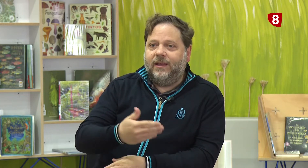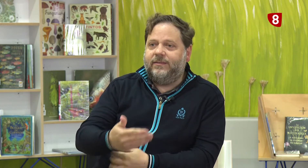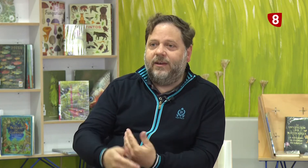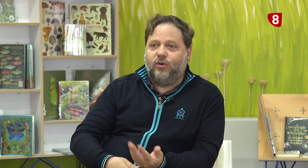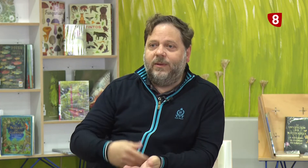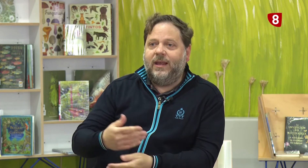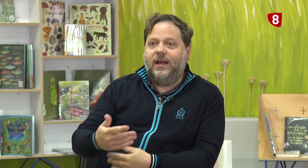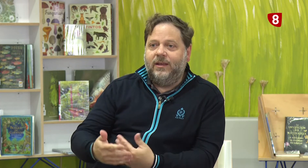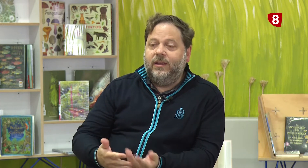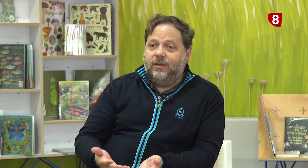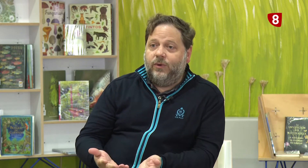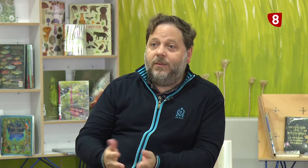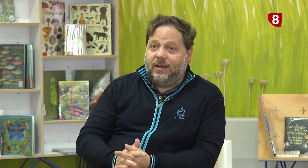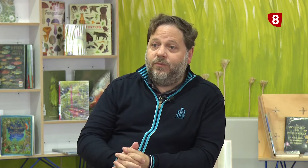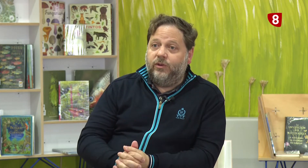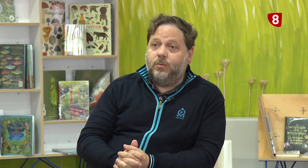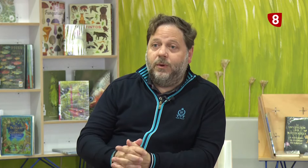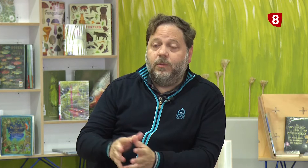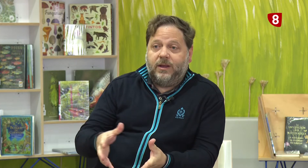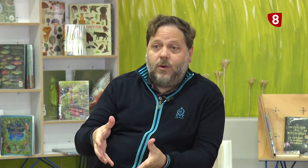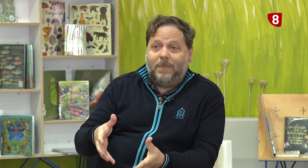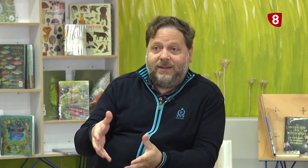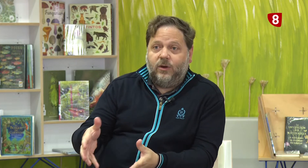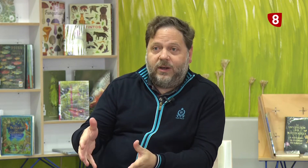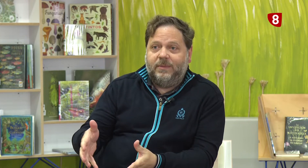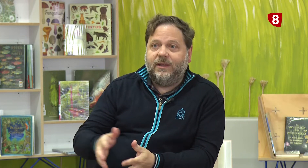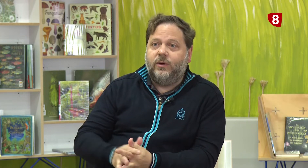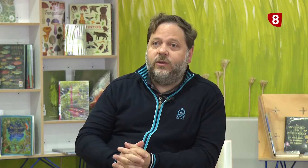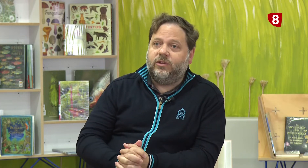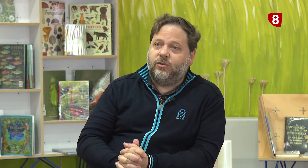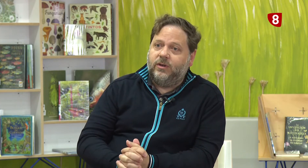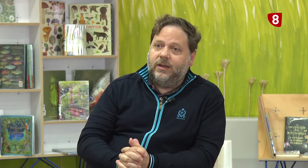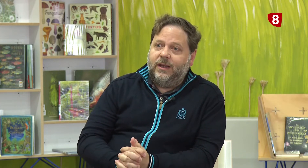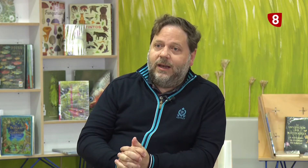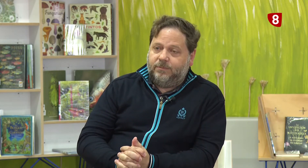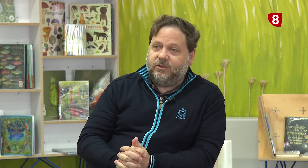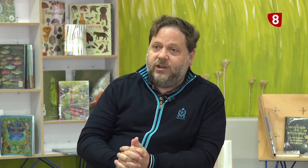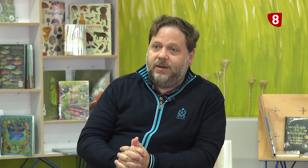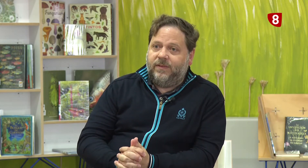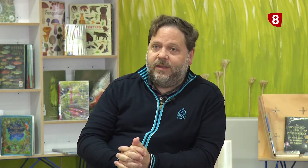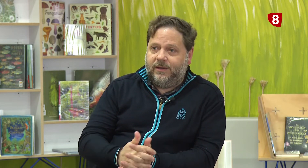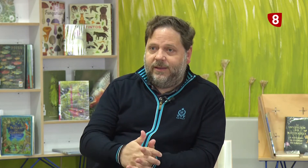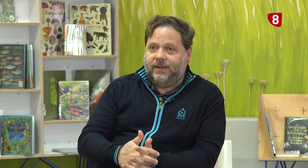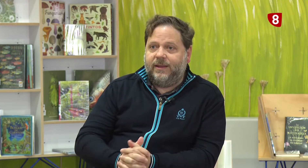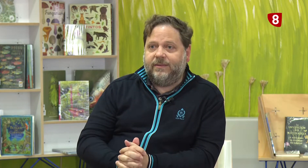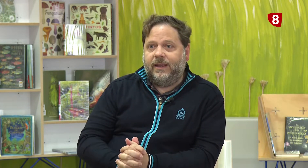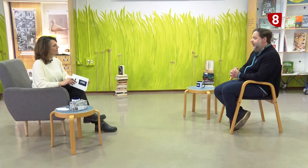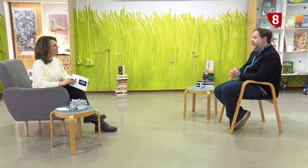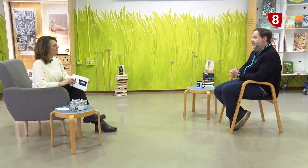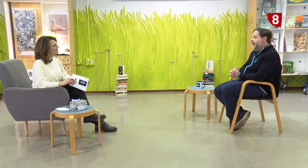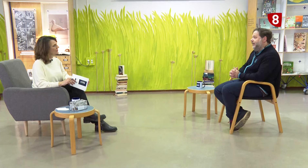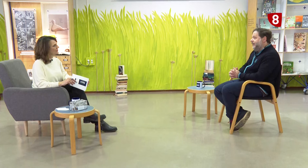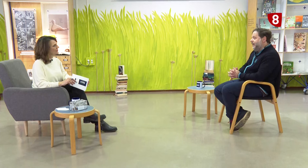espera de que se resolviera, y la verdad que fue un hecho muy bonito, porque compartirlo realmente con ellos, que son las personas beneficiarias de